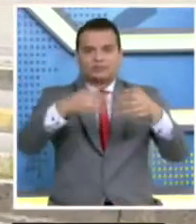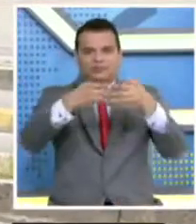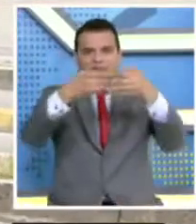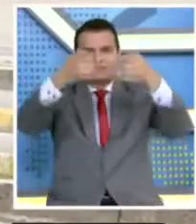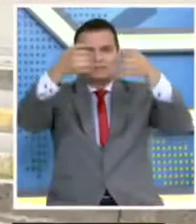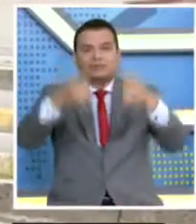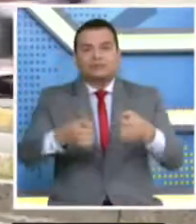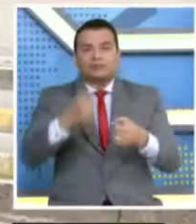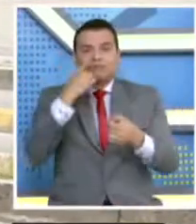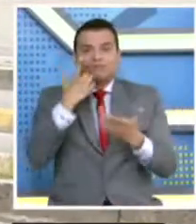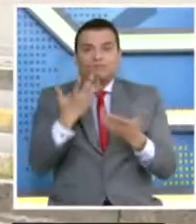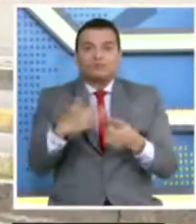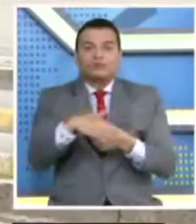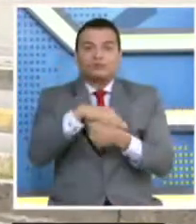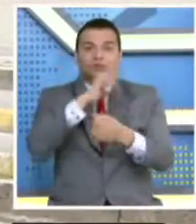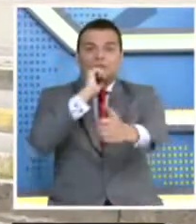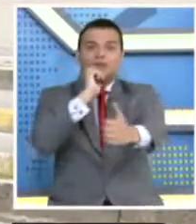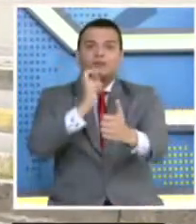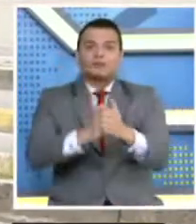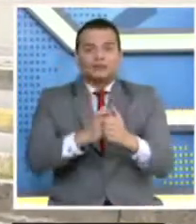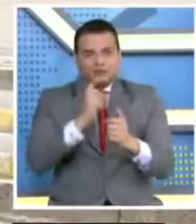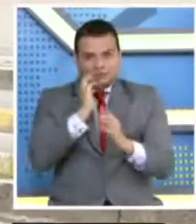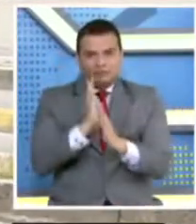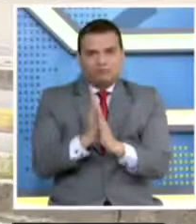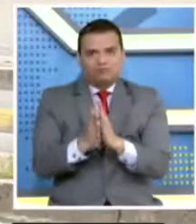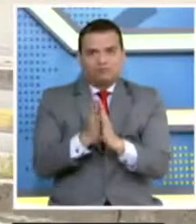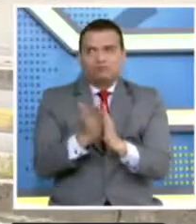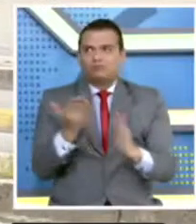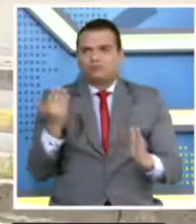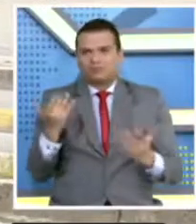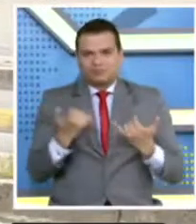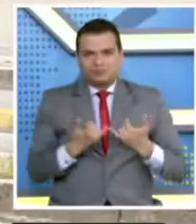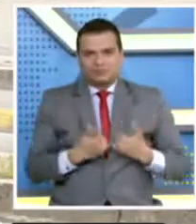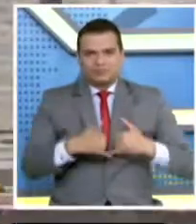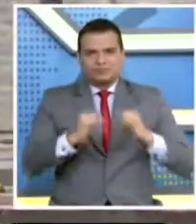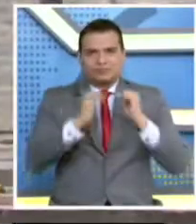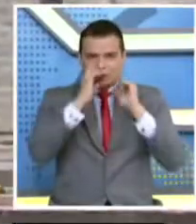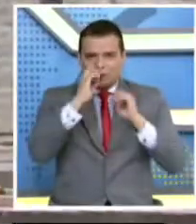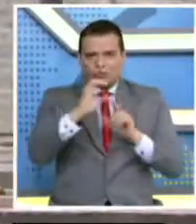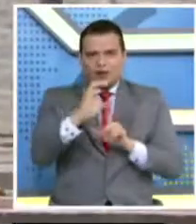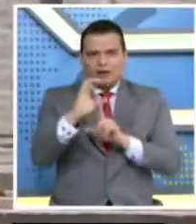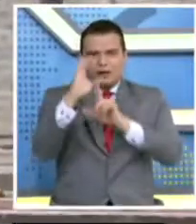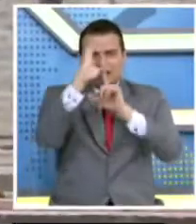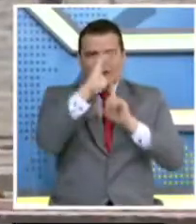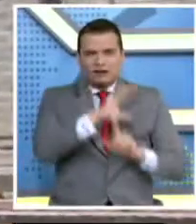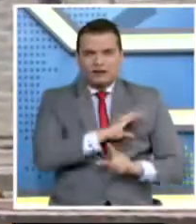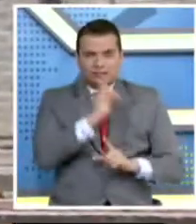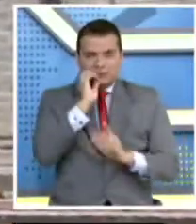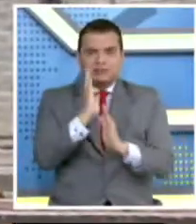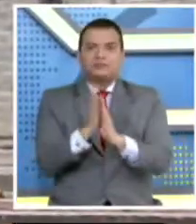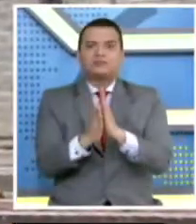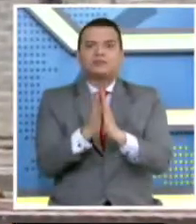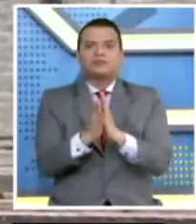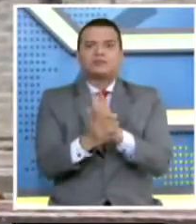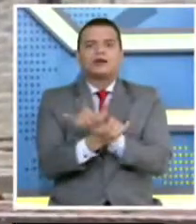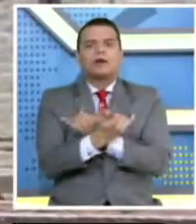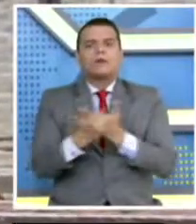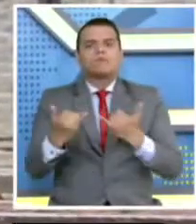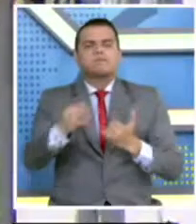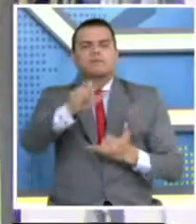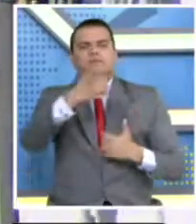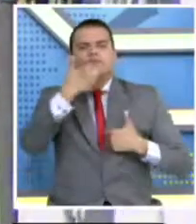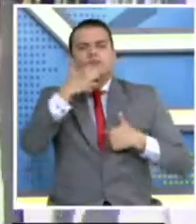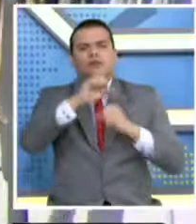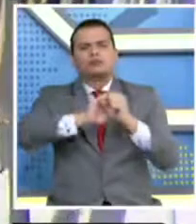la situación continúa agudizándose y es que el reporte más actualizado que entregó el personero municipal de Cali indicaría que son en promedio unas